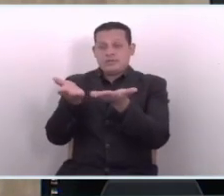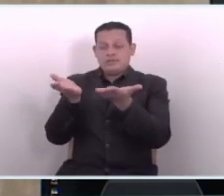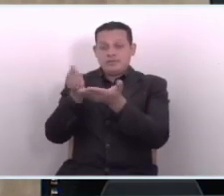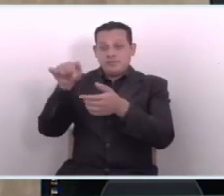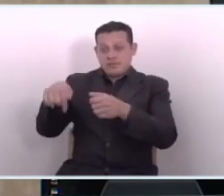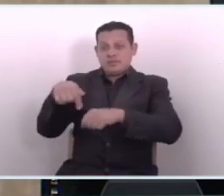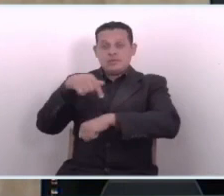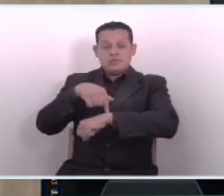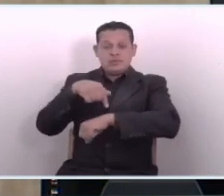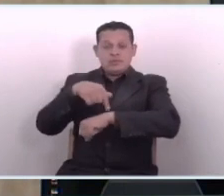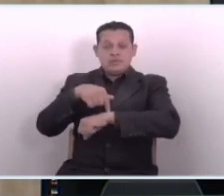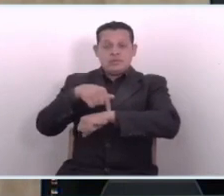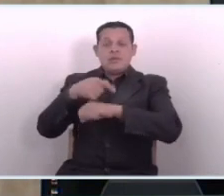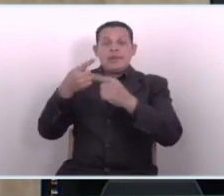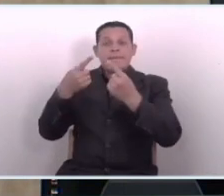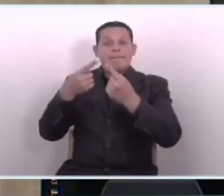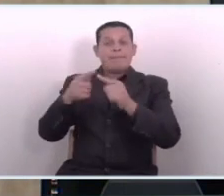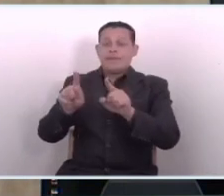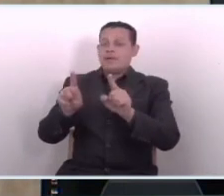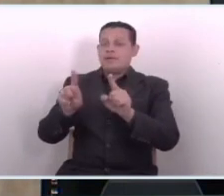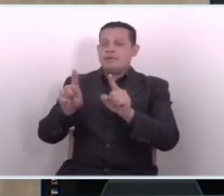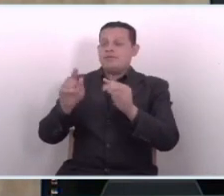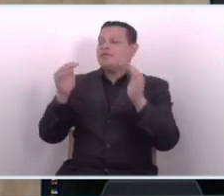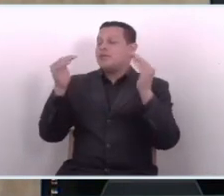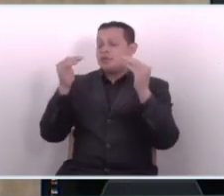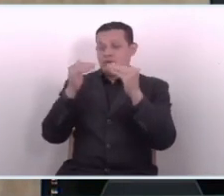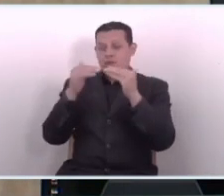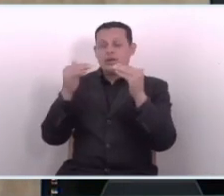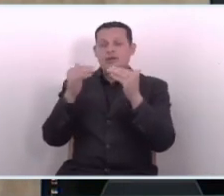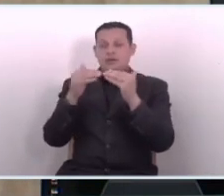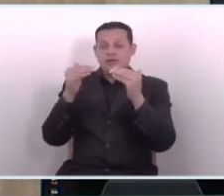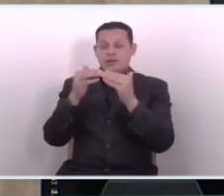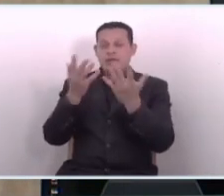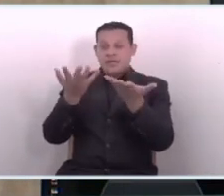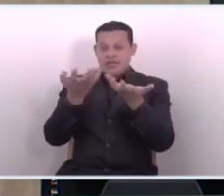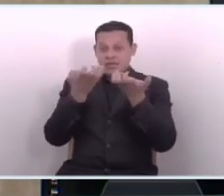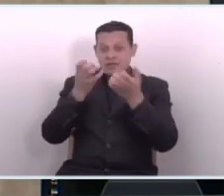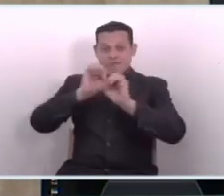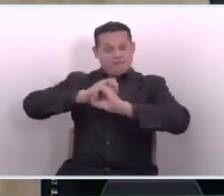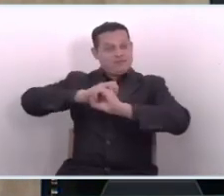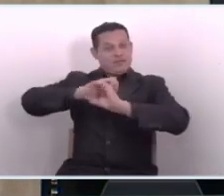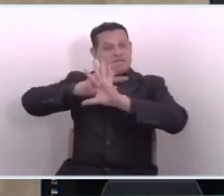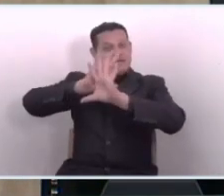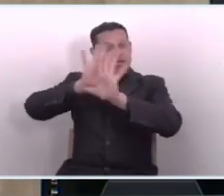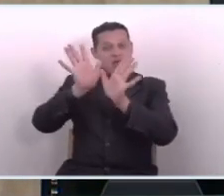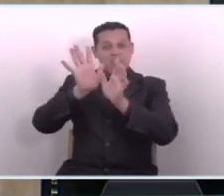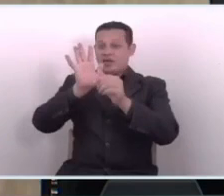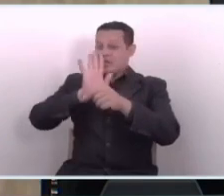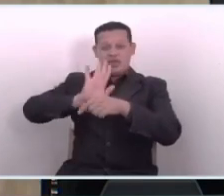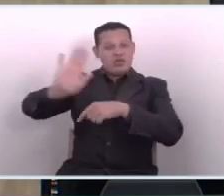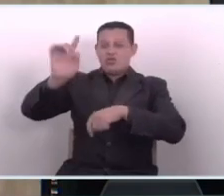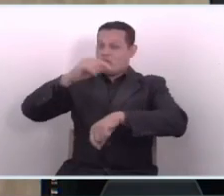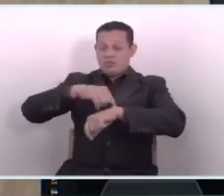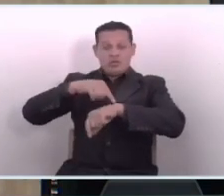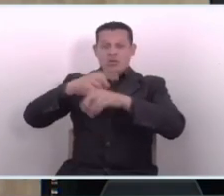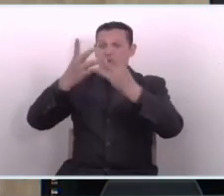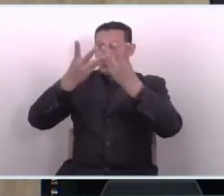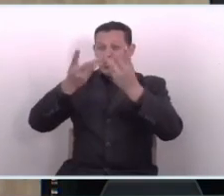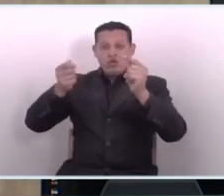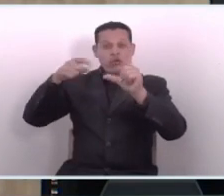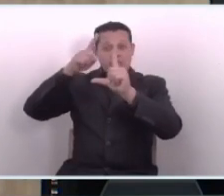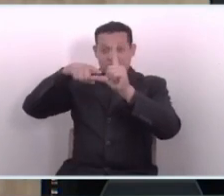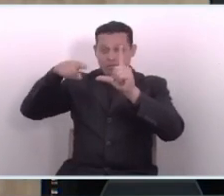en este momento. Sin embargo, también quiero dejar claro que en ningún momento van a desaparecer